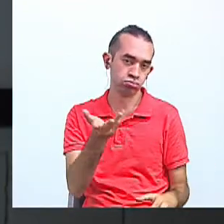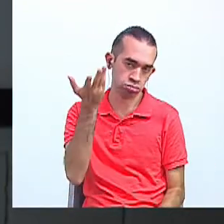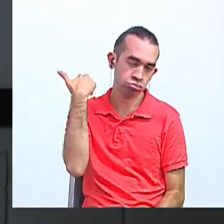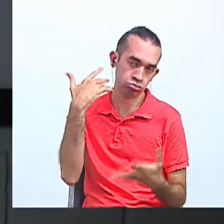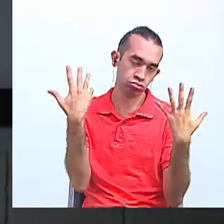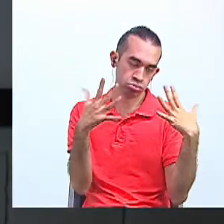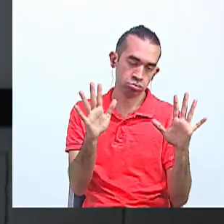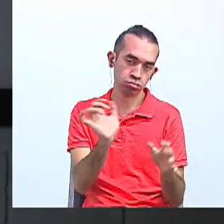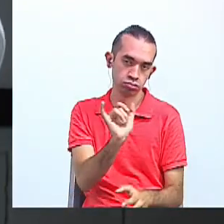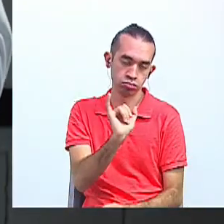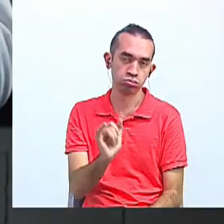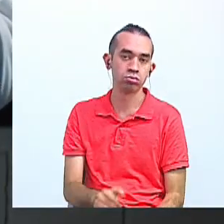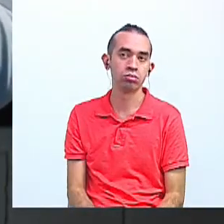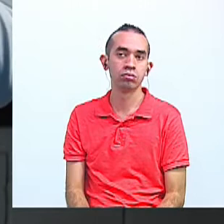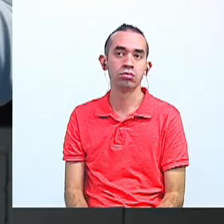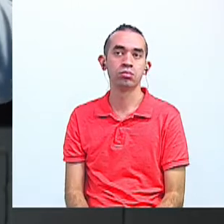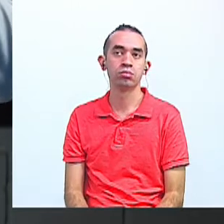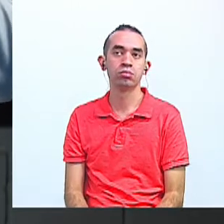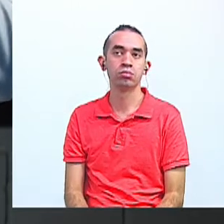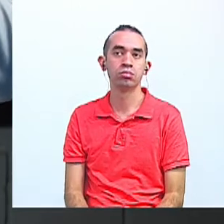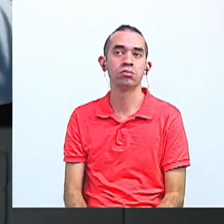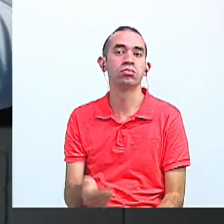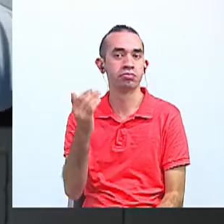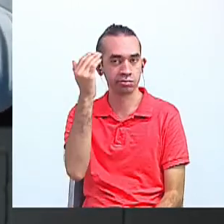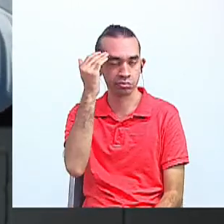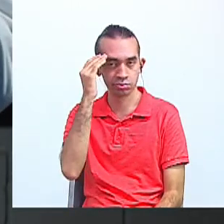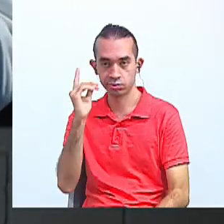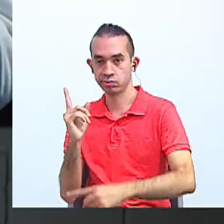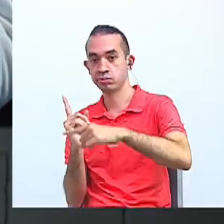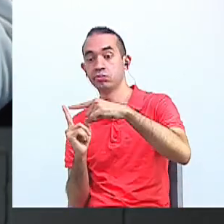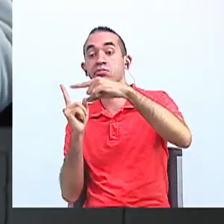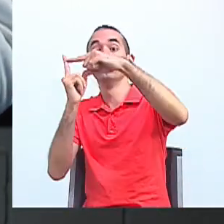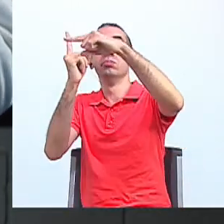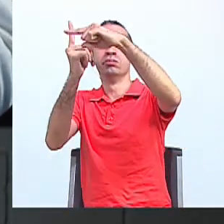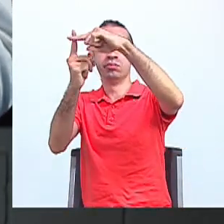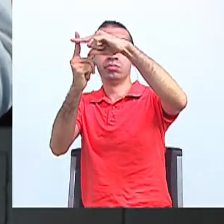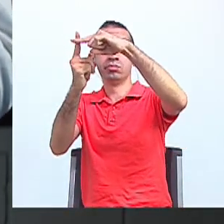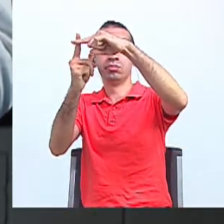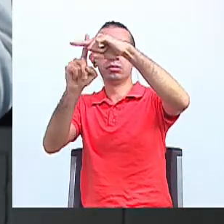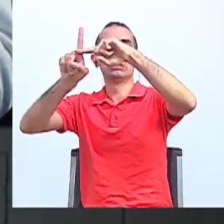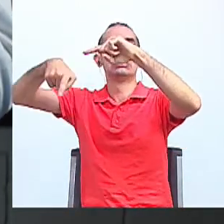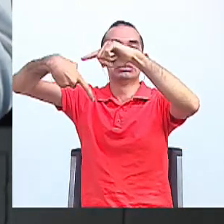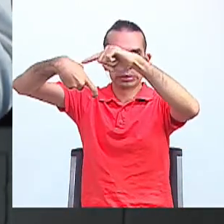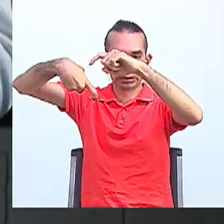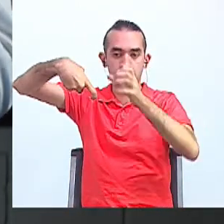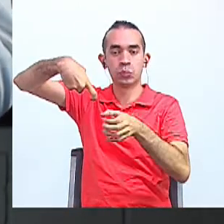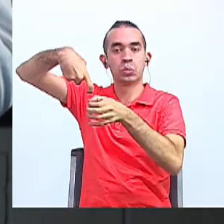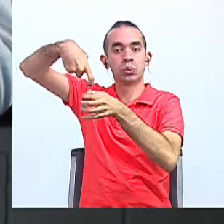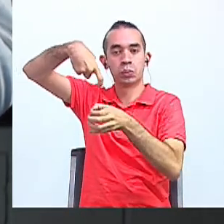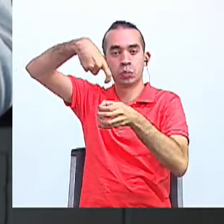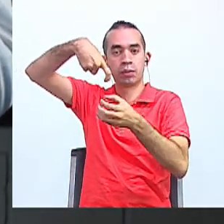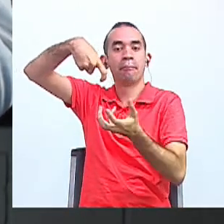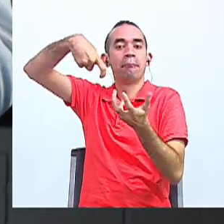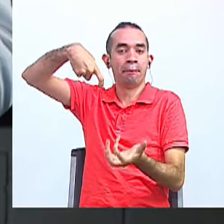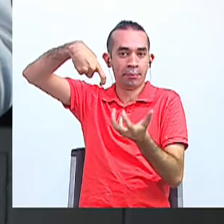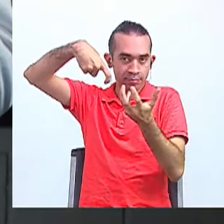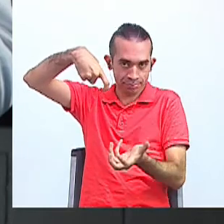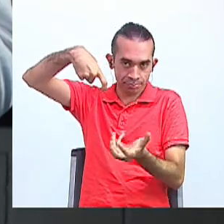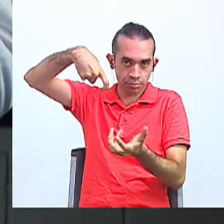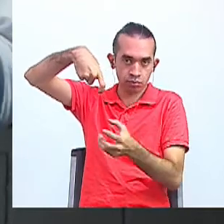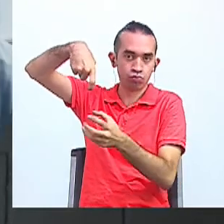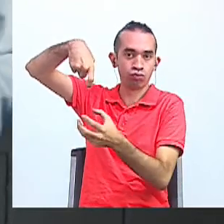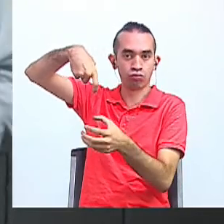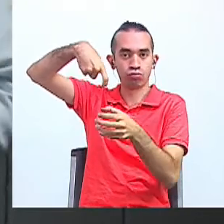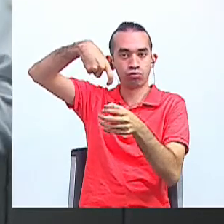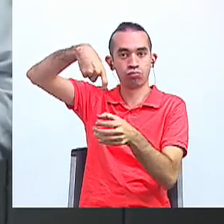anterior. Primeramente vamos a medir su peso en el aire. Vamos a dejarlo